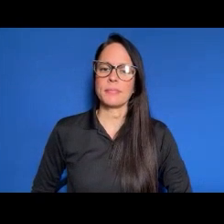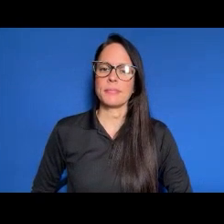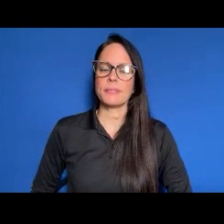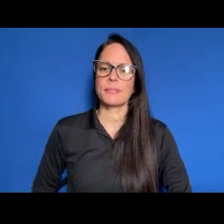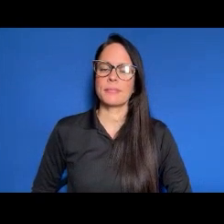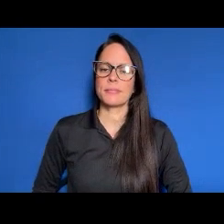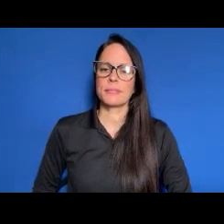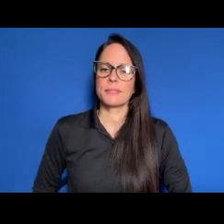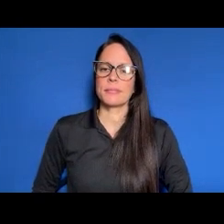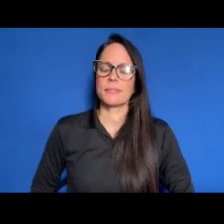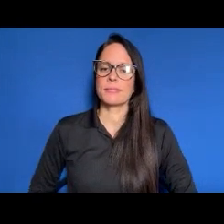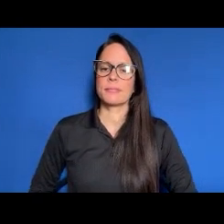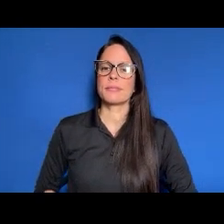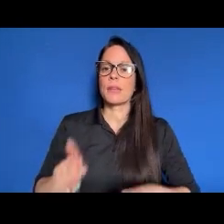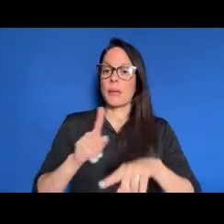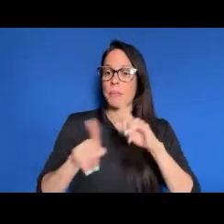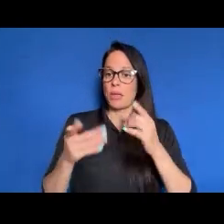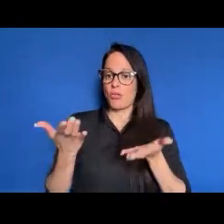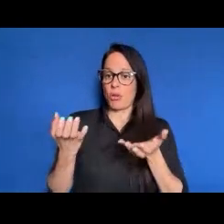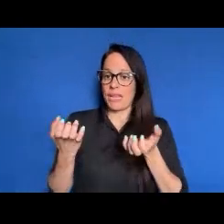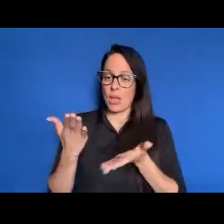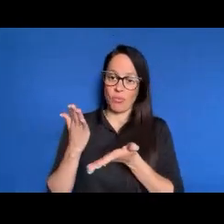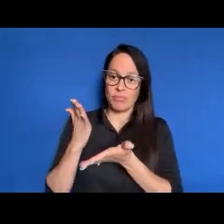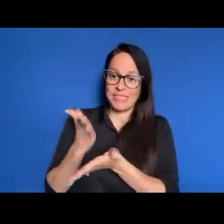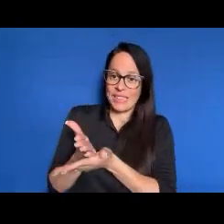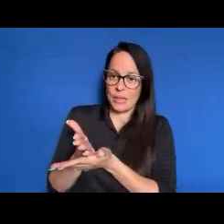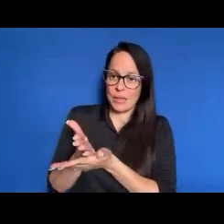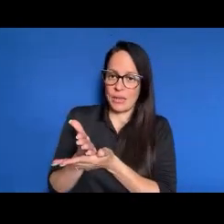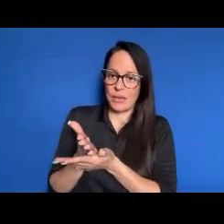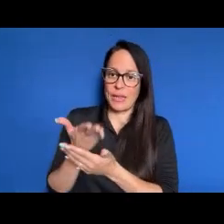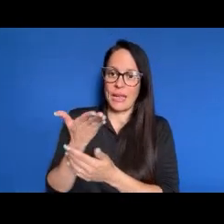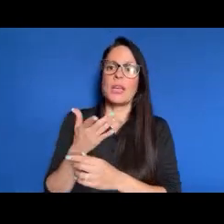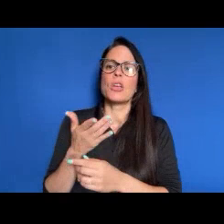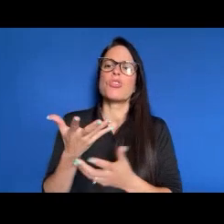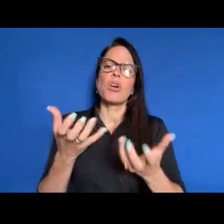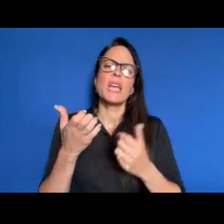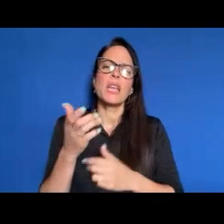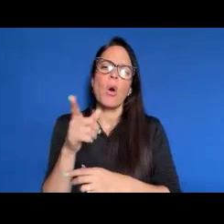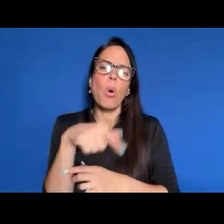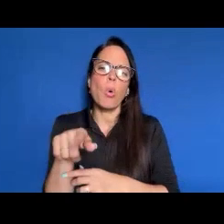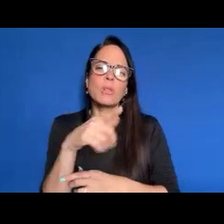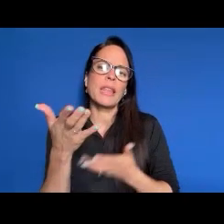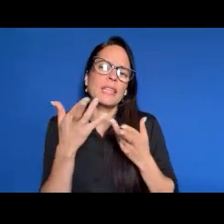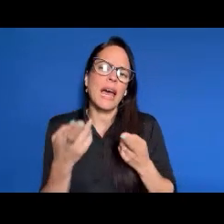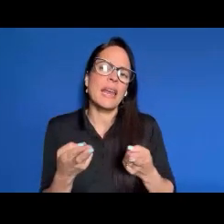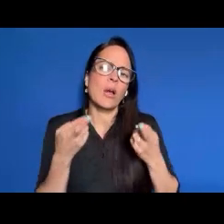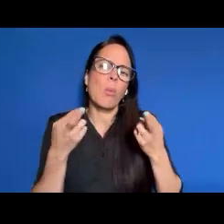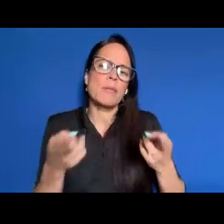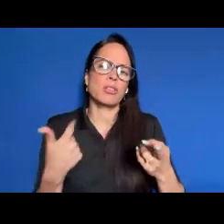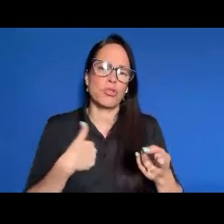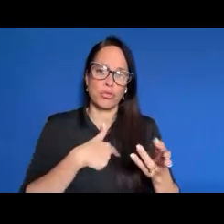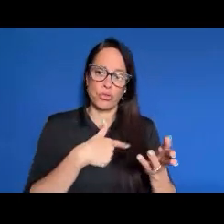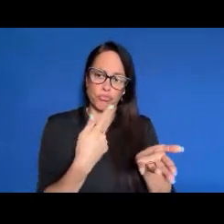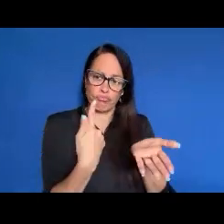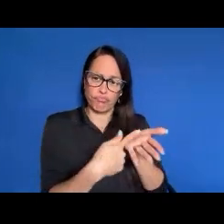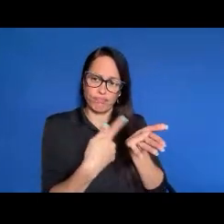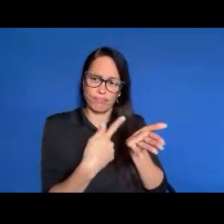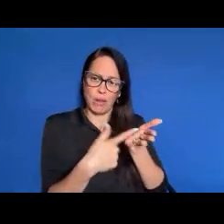Quiero, ¿verdad?, detenerme ahí, y entonces, ¿qué ustedes pudiesen tener a recomendaciones de lo que hemos discutido, que ustedes